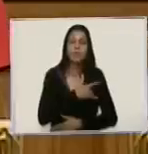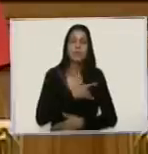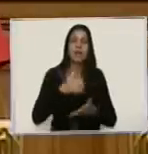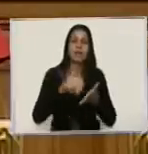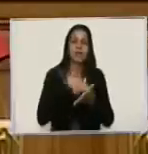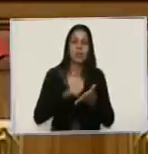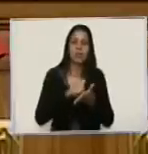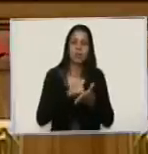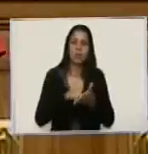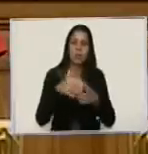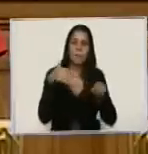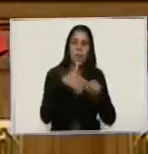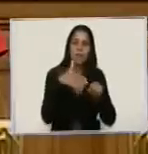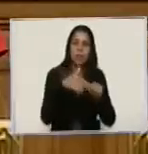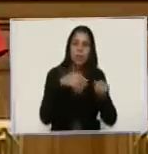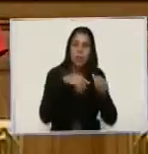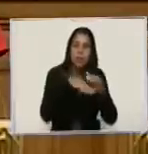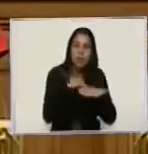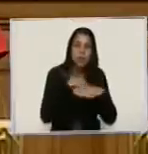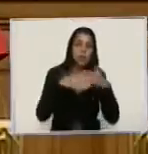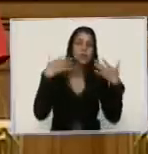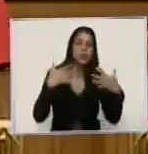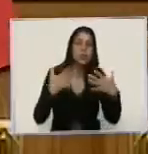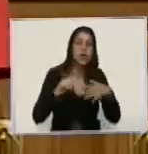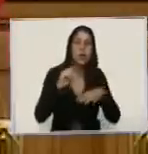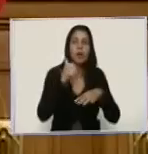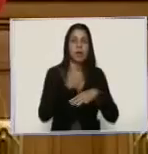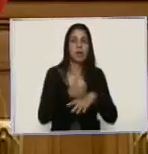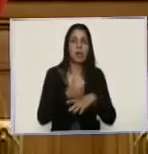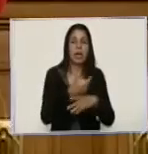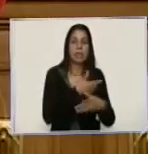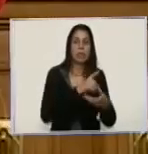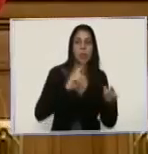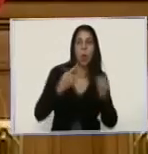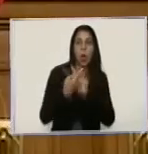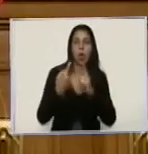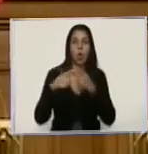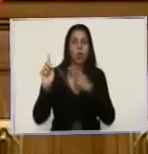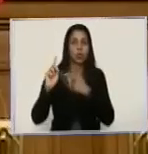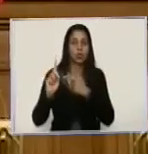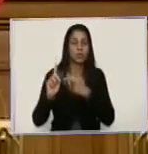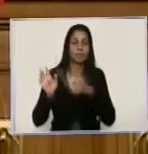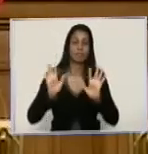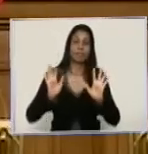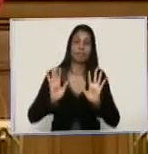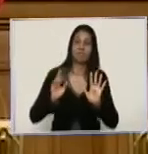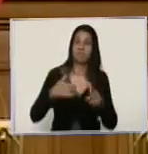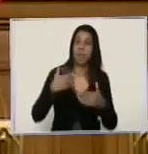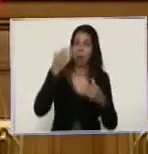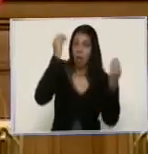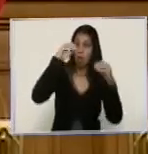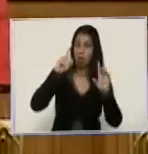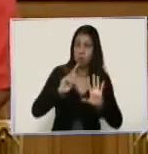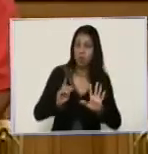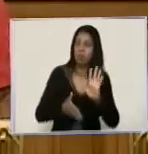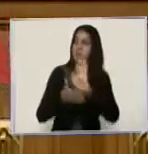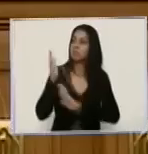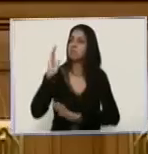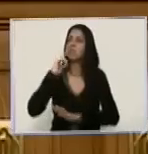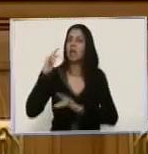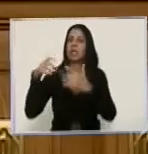tiene sustituto. El que no esté de acuerdo, bueno, vaya a discutir con las universidades norteamericanas, británicas,